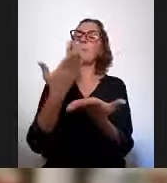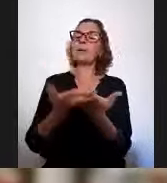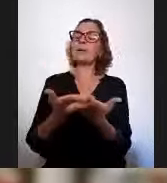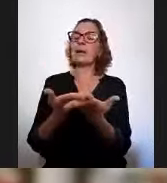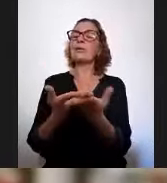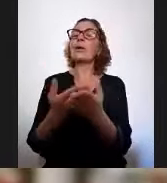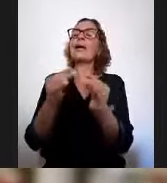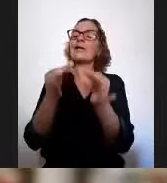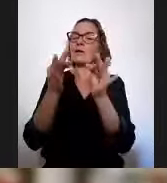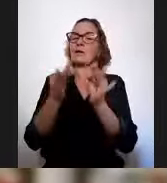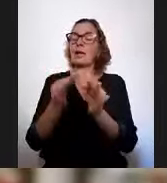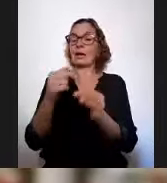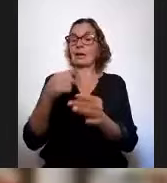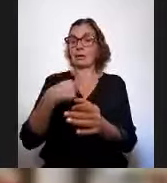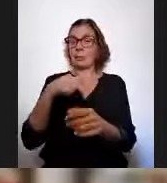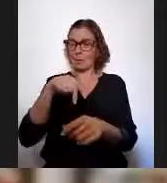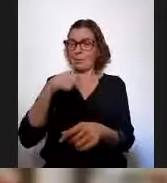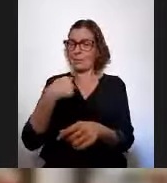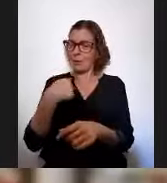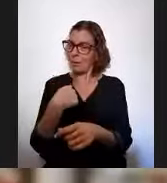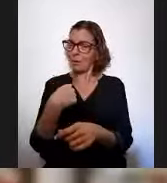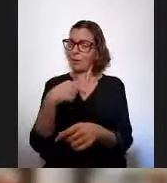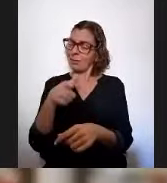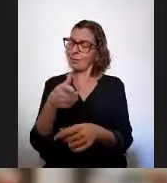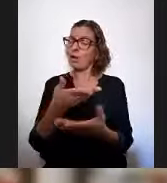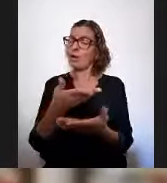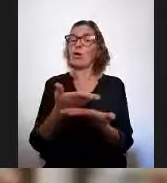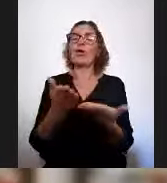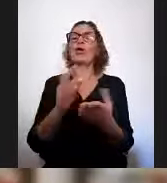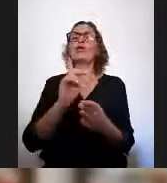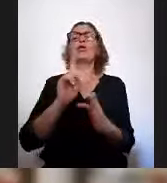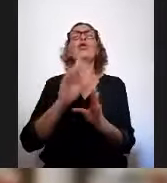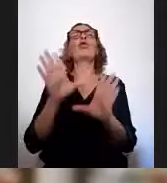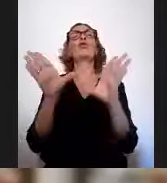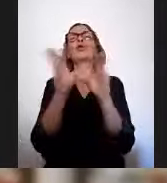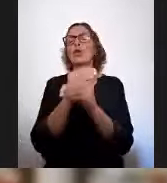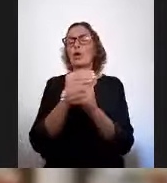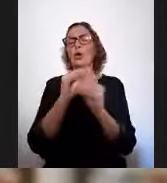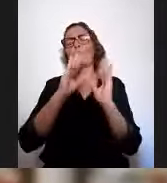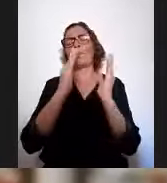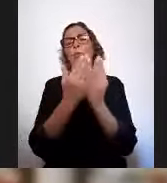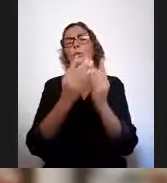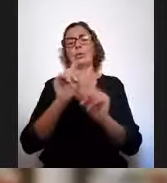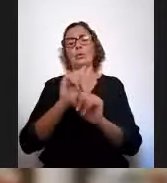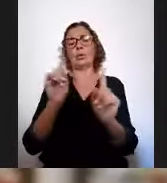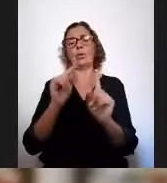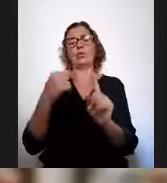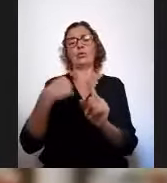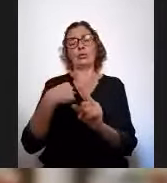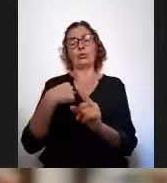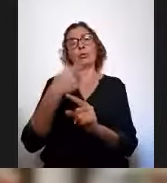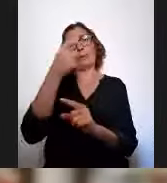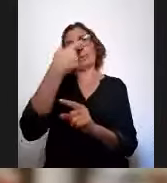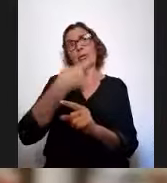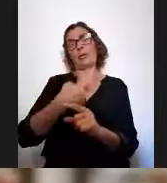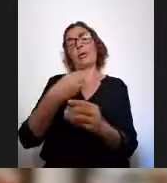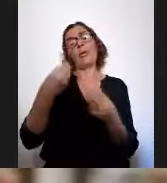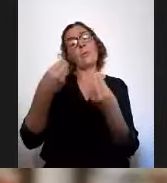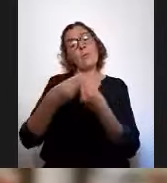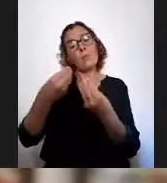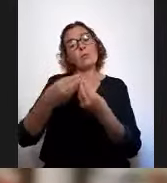realmente esto es para nosotros, ¿no? No todo el mundo puede ser emprendedor. Yo soy una de las personas que después de muchos